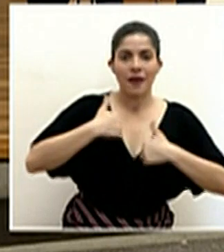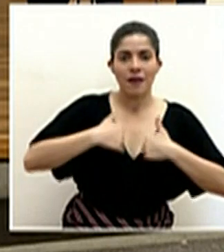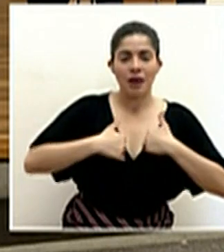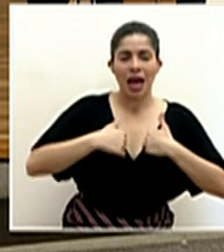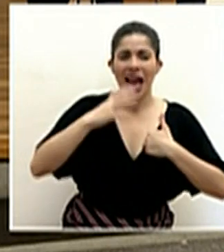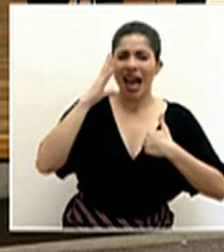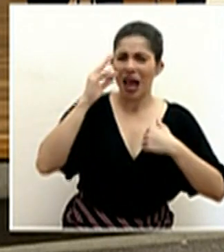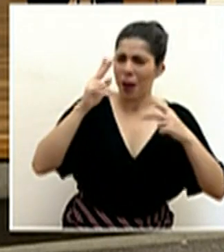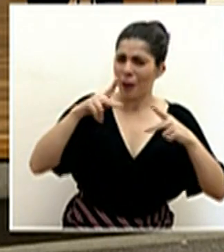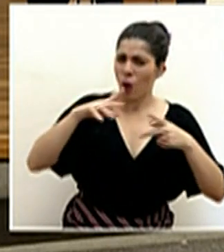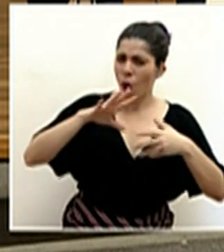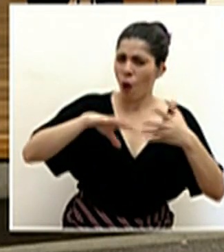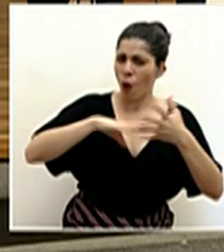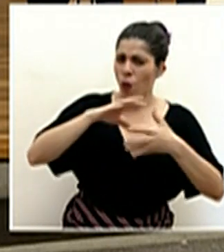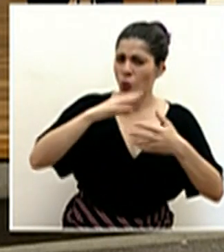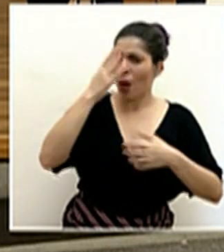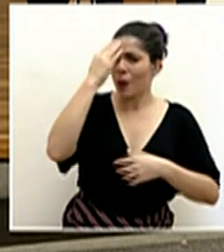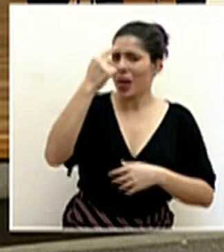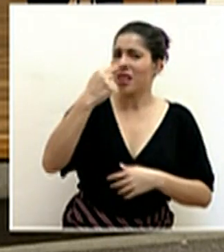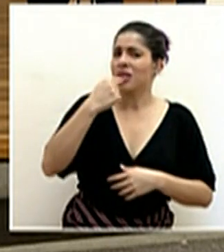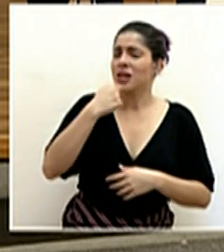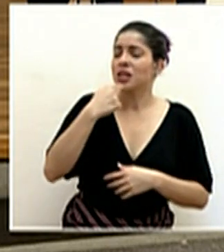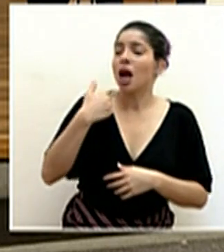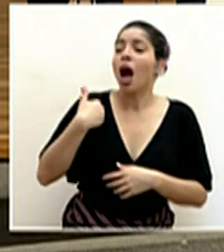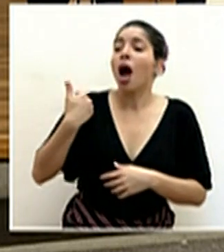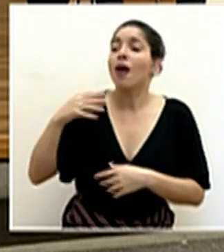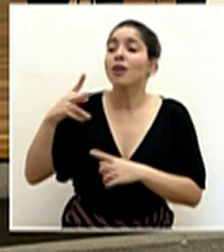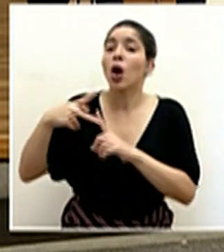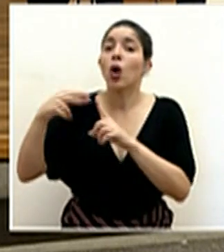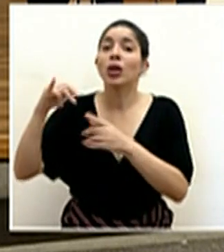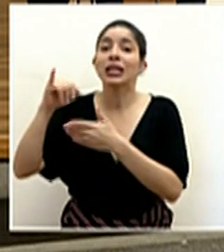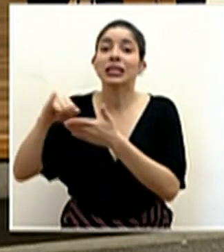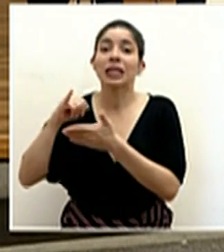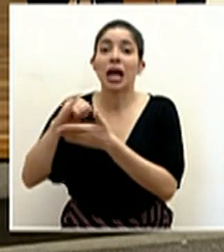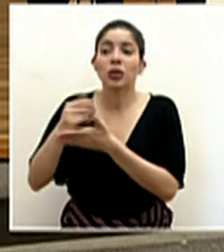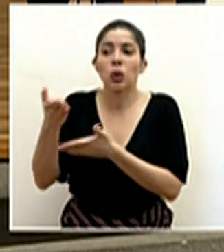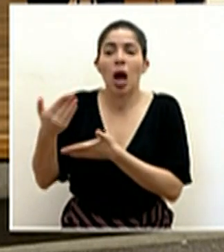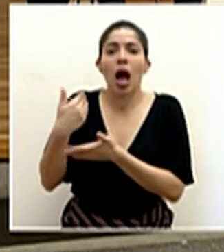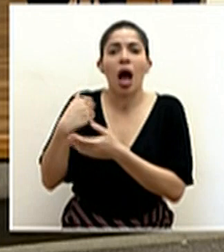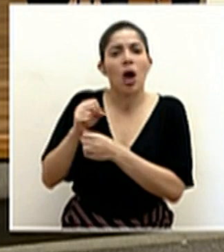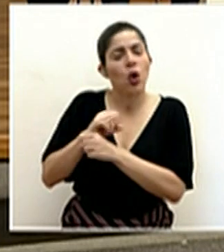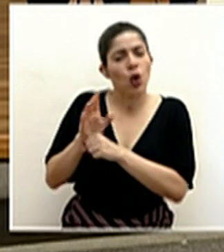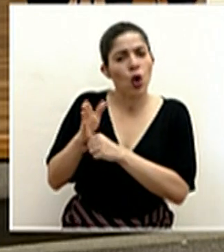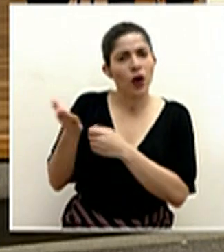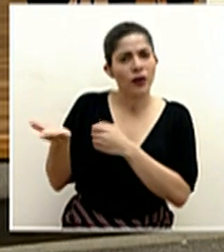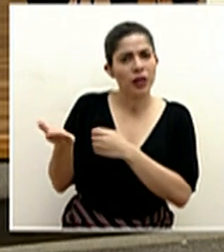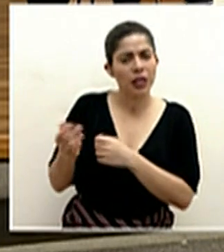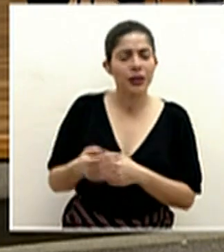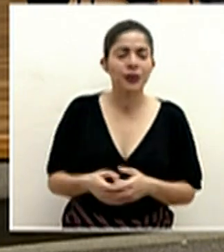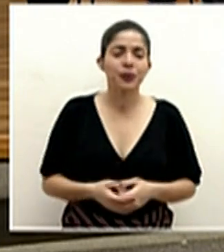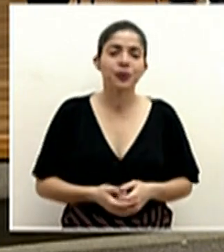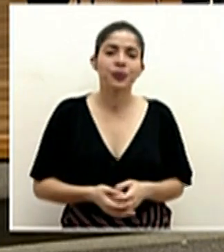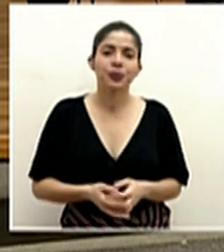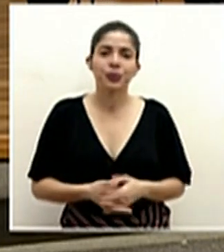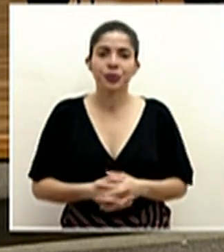está confundiendo porque dijeron que había un hotel en San José con casos COVID.